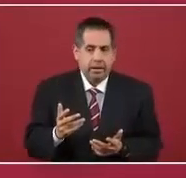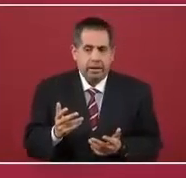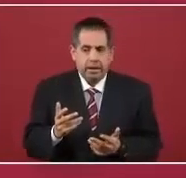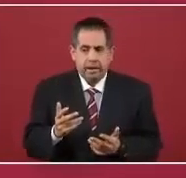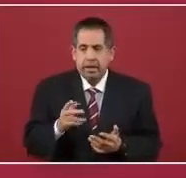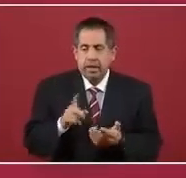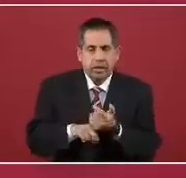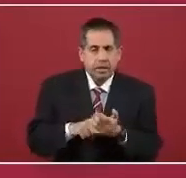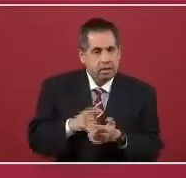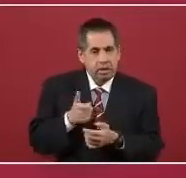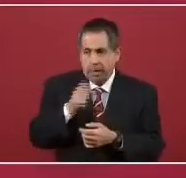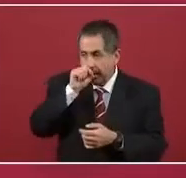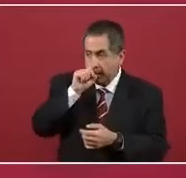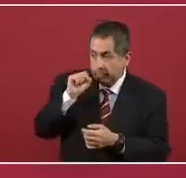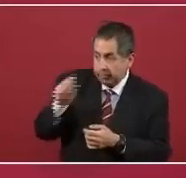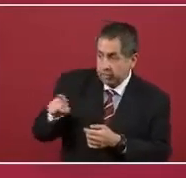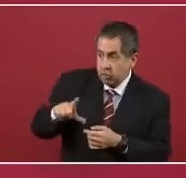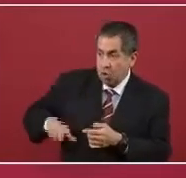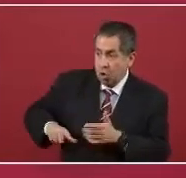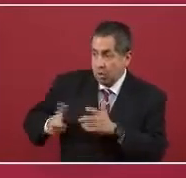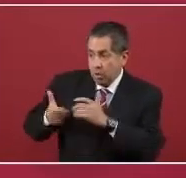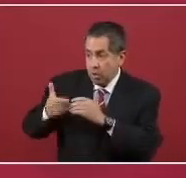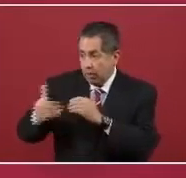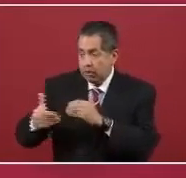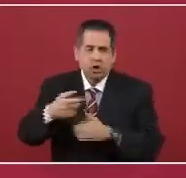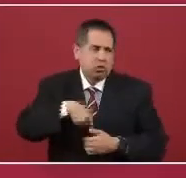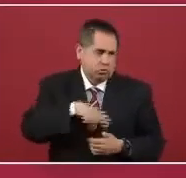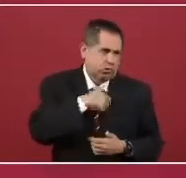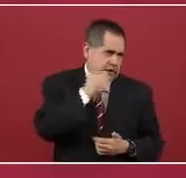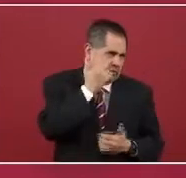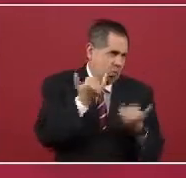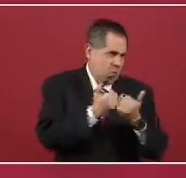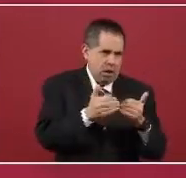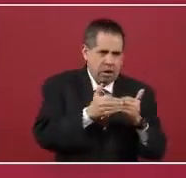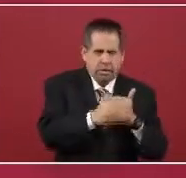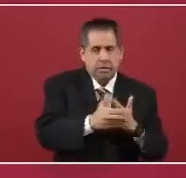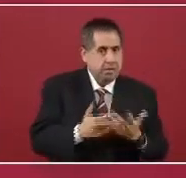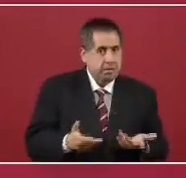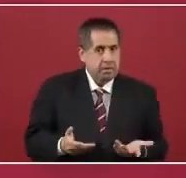de esa magnitud.